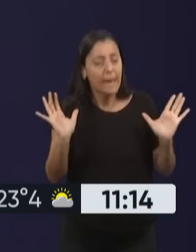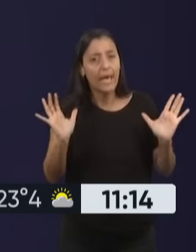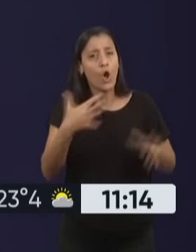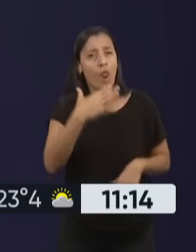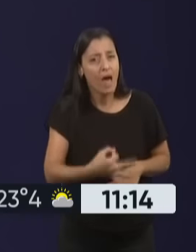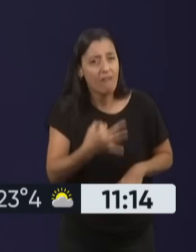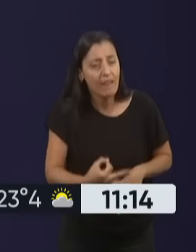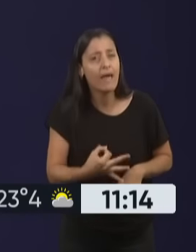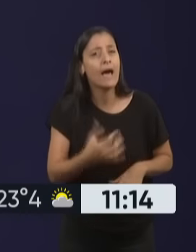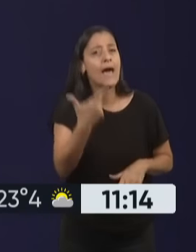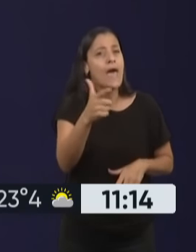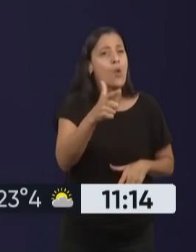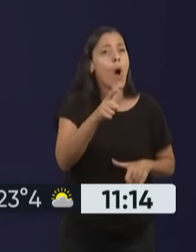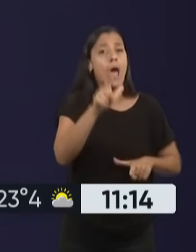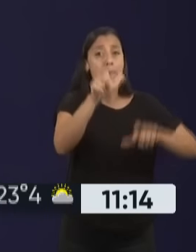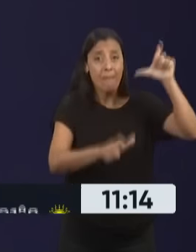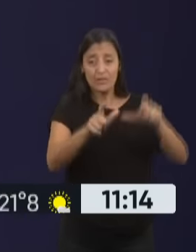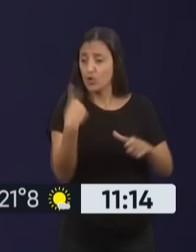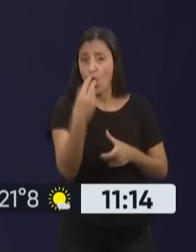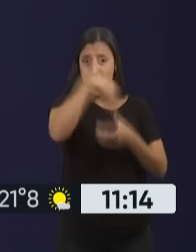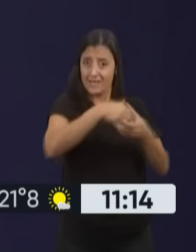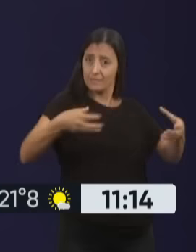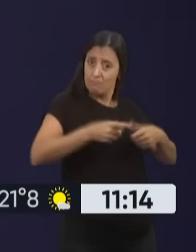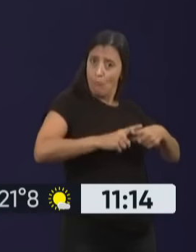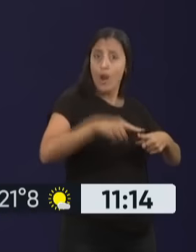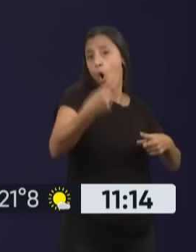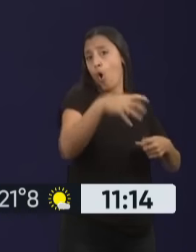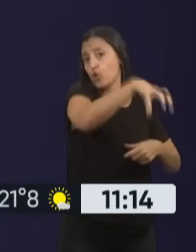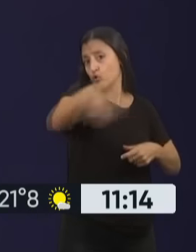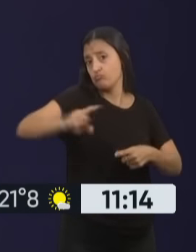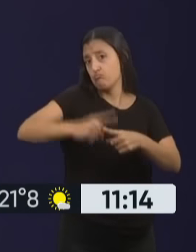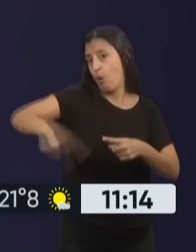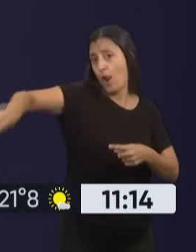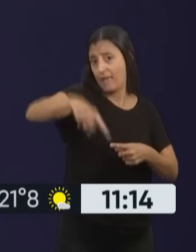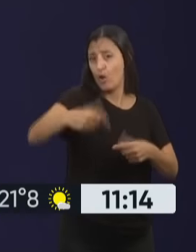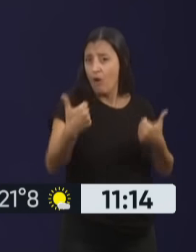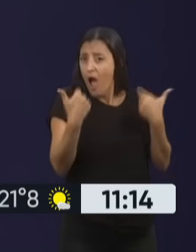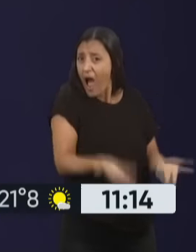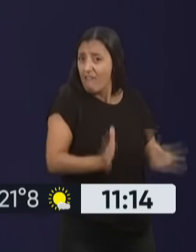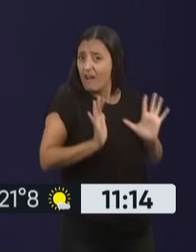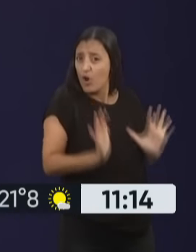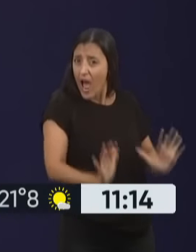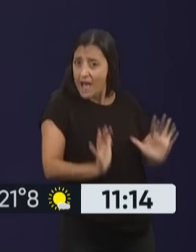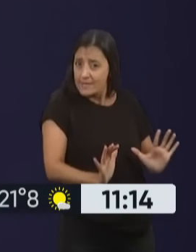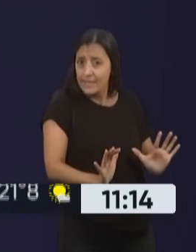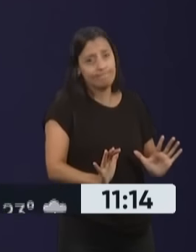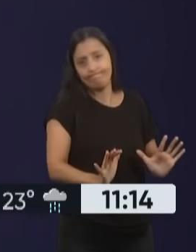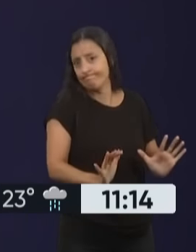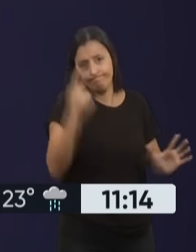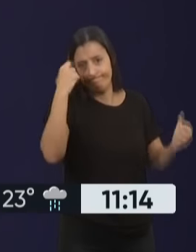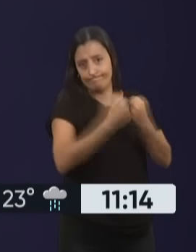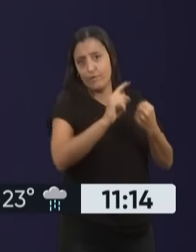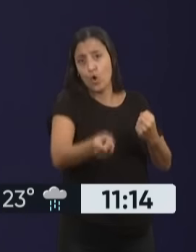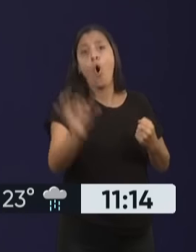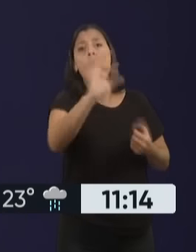eh gente de nuestro espacio y bueno y también de otros espacios que estén a favor de lo que de lo que se hizo de la